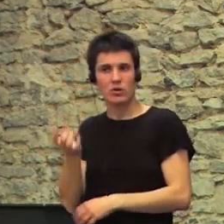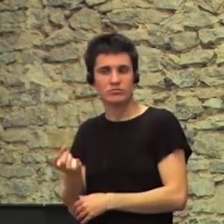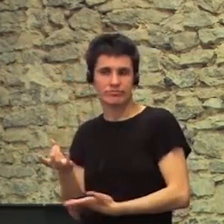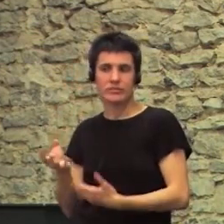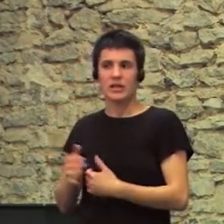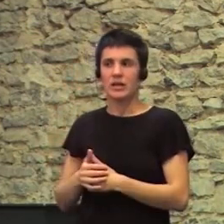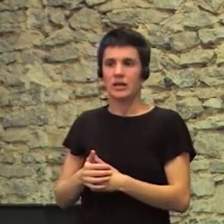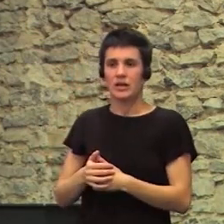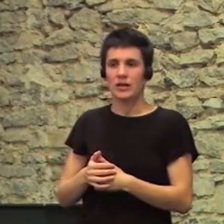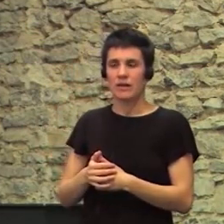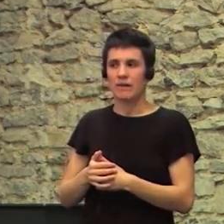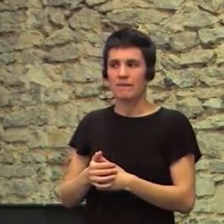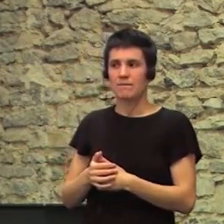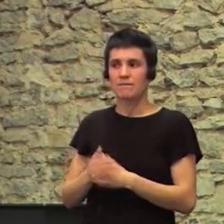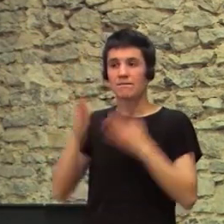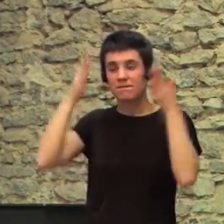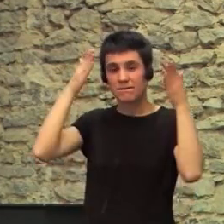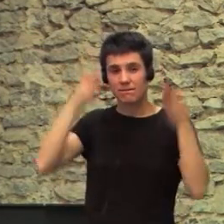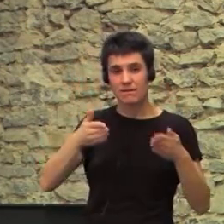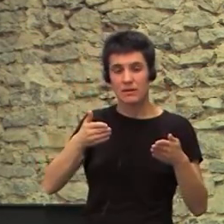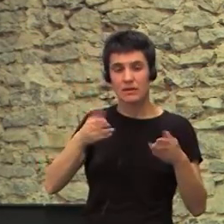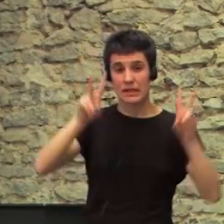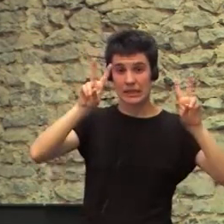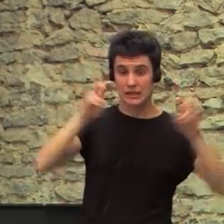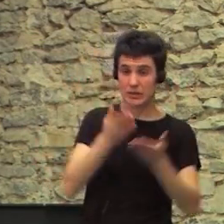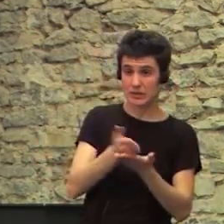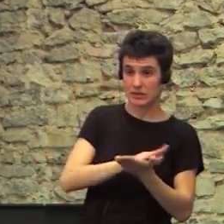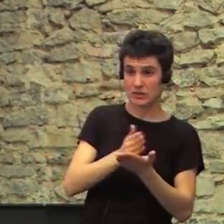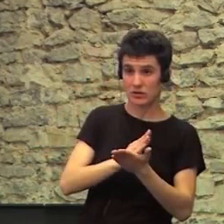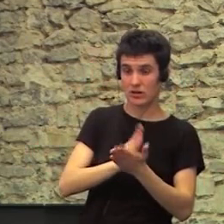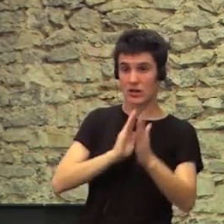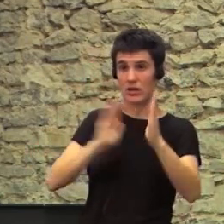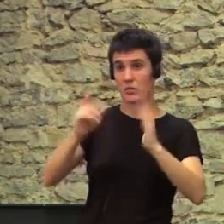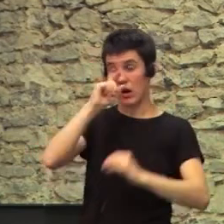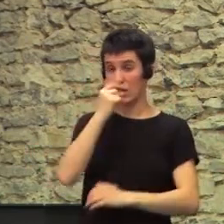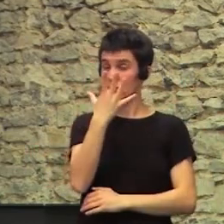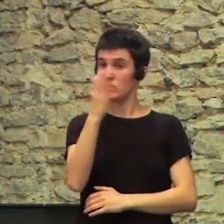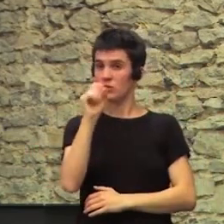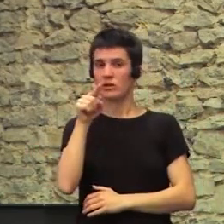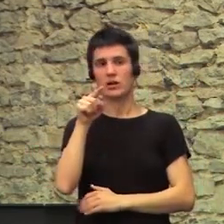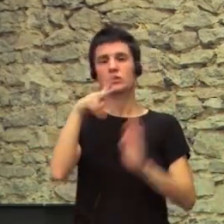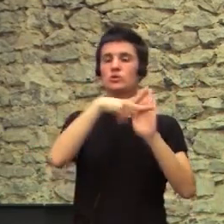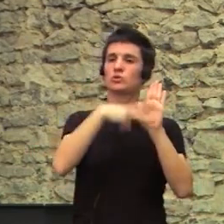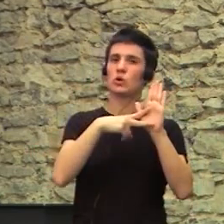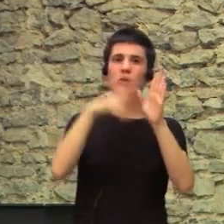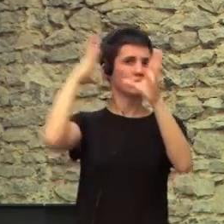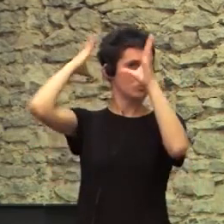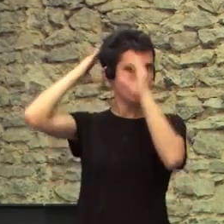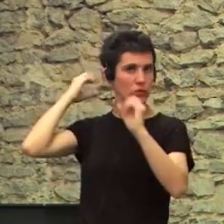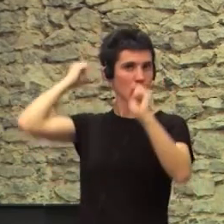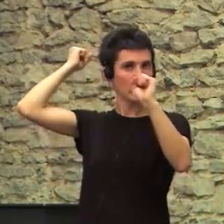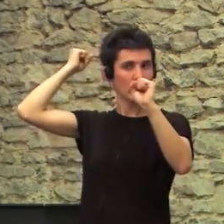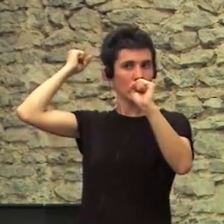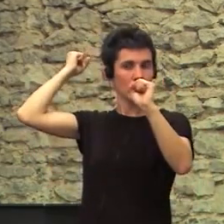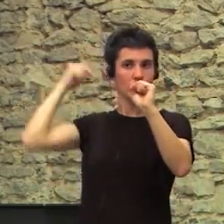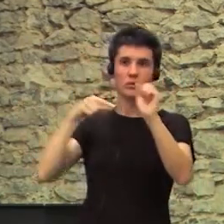y con respecto a la intersexualidad fue la persona en los años 50 que marcó los protocolos que